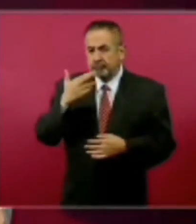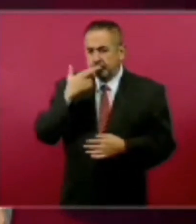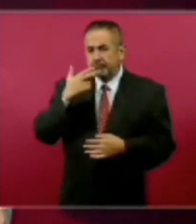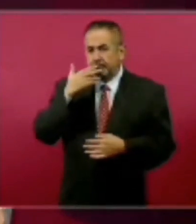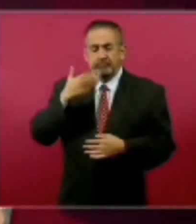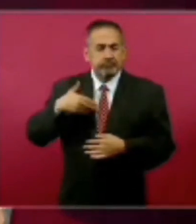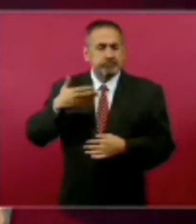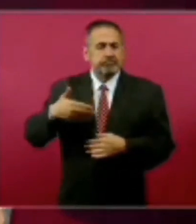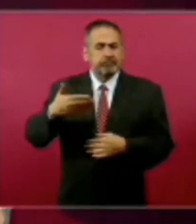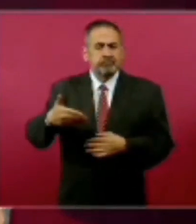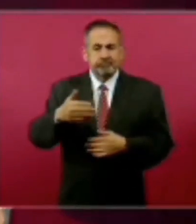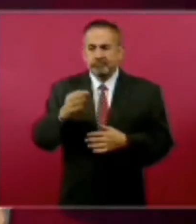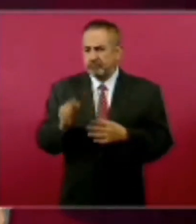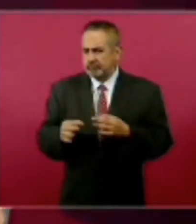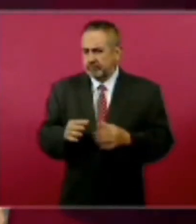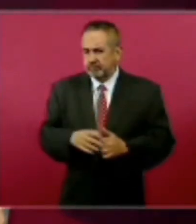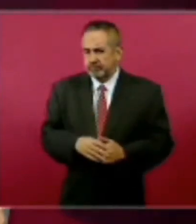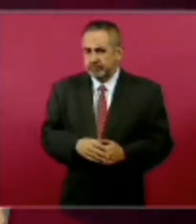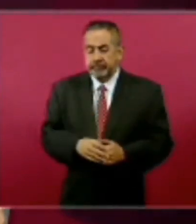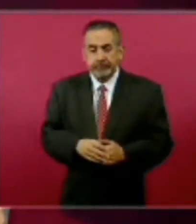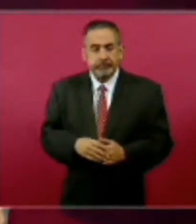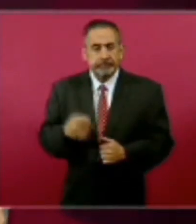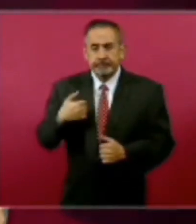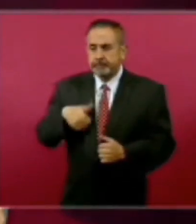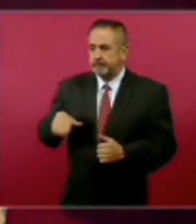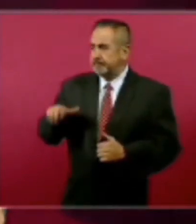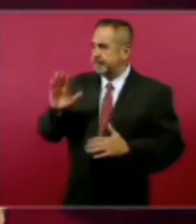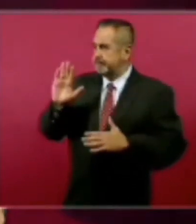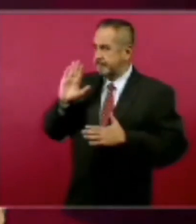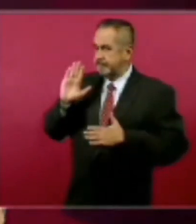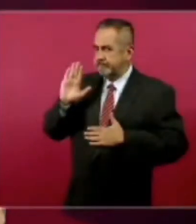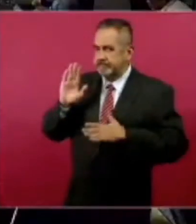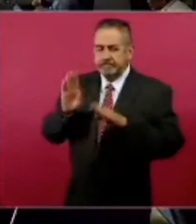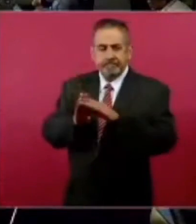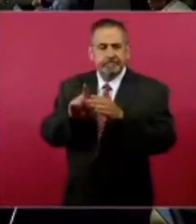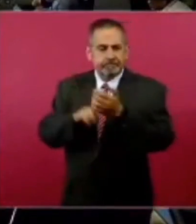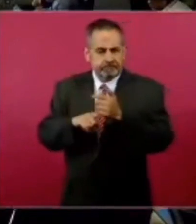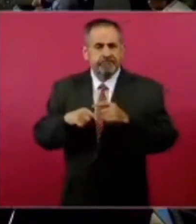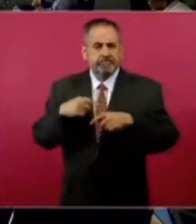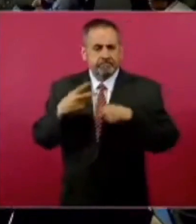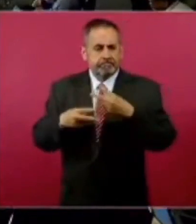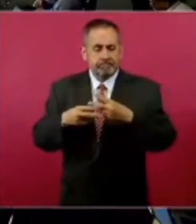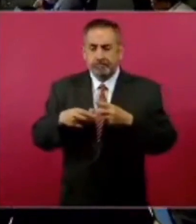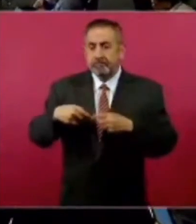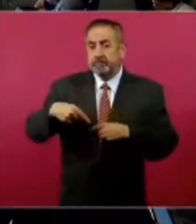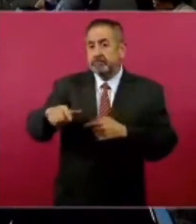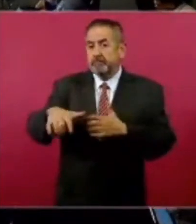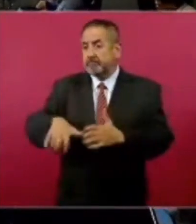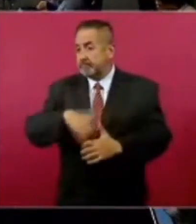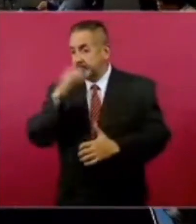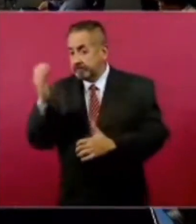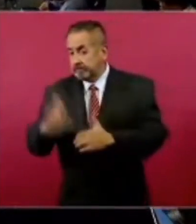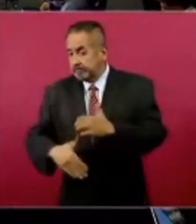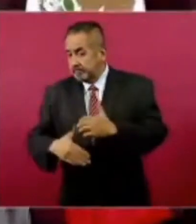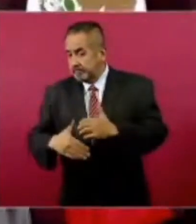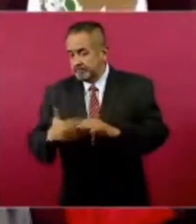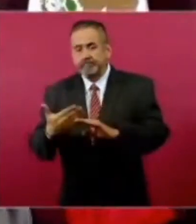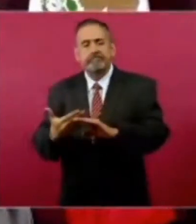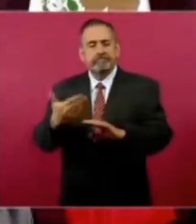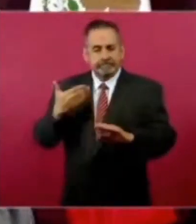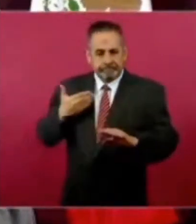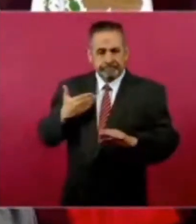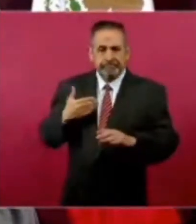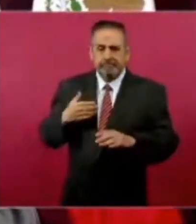Y tenemos el compromiso de que antes de que termine nuestro mandato vamos a contar